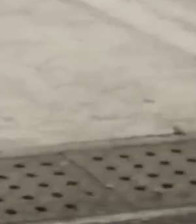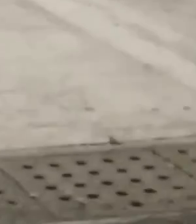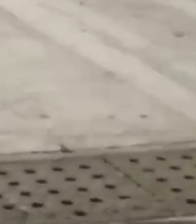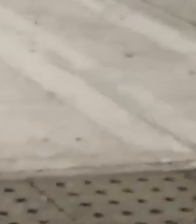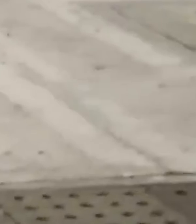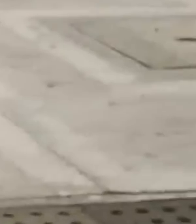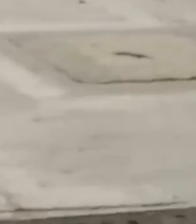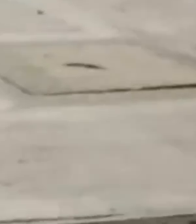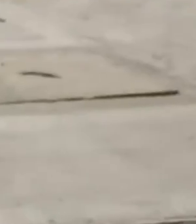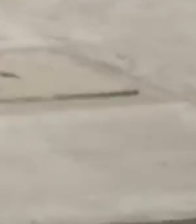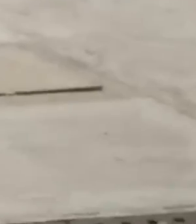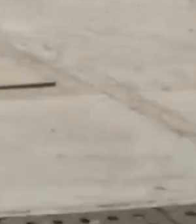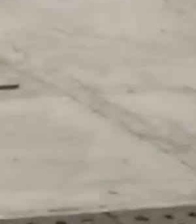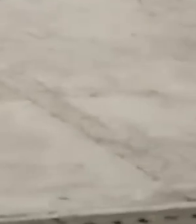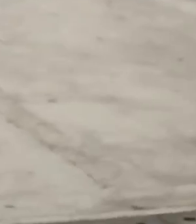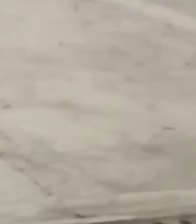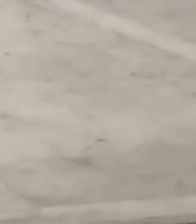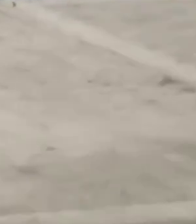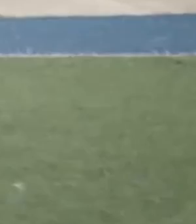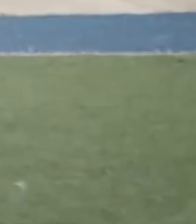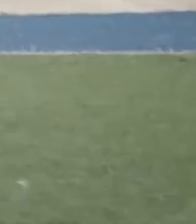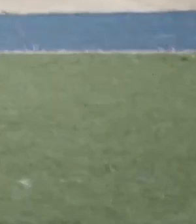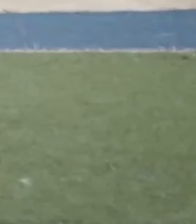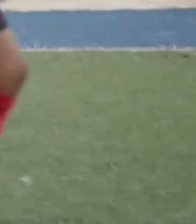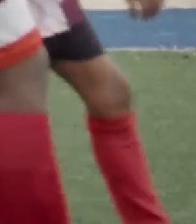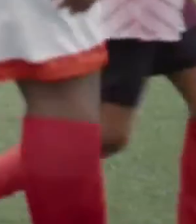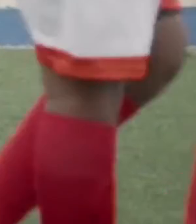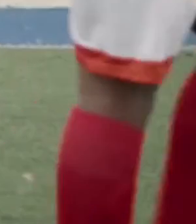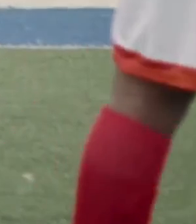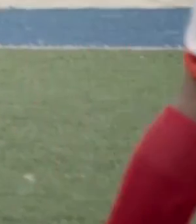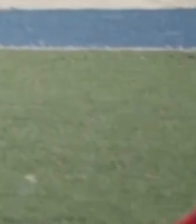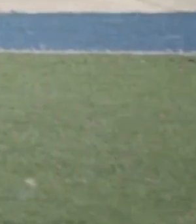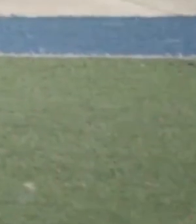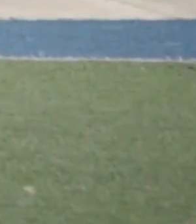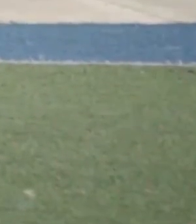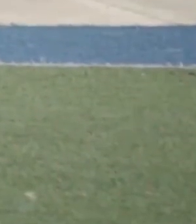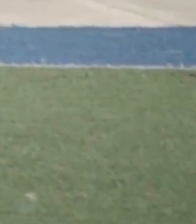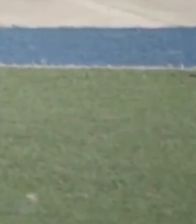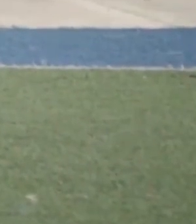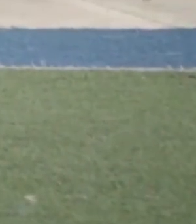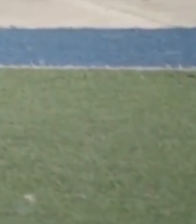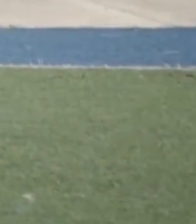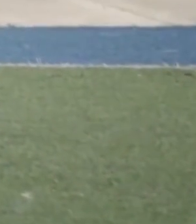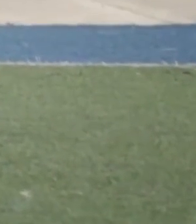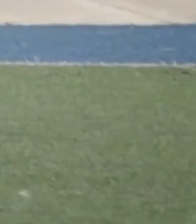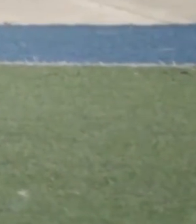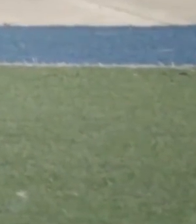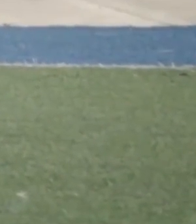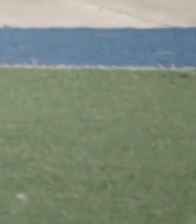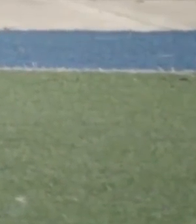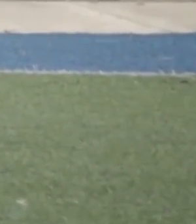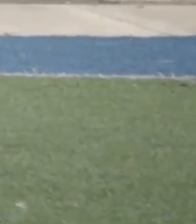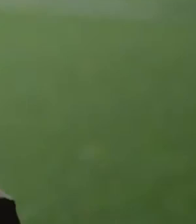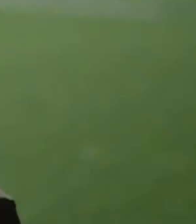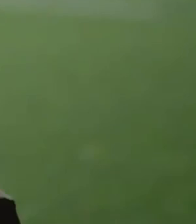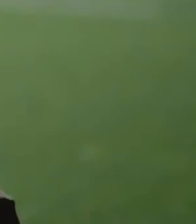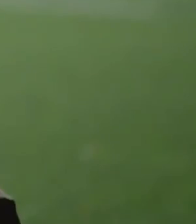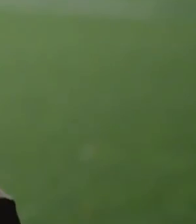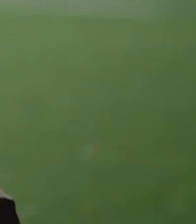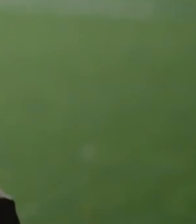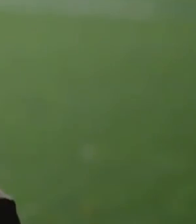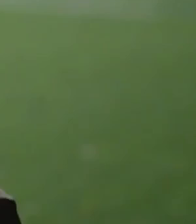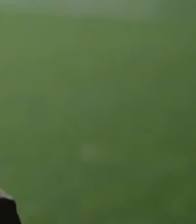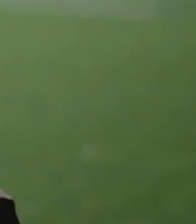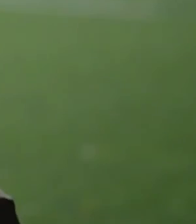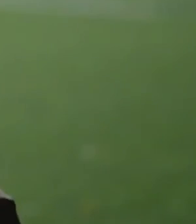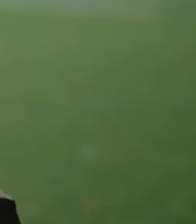Me cayó una enfermedad que se llama poliomielitis. La poliomielitis me dio y pues no pude